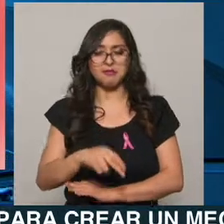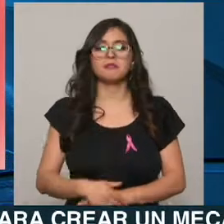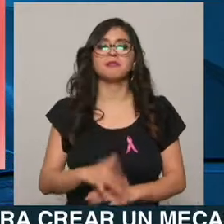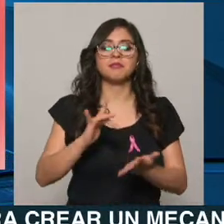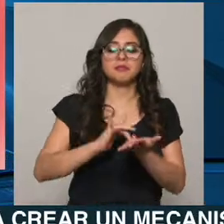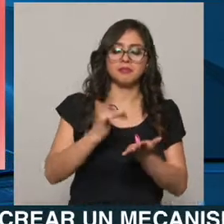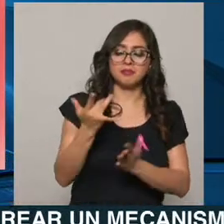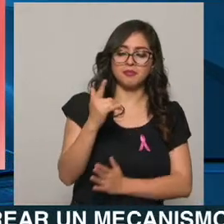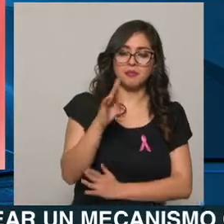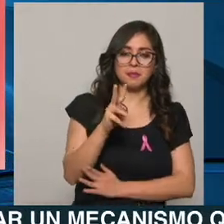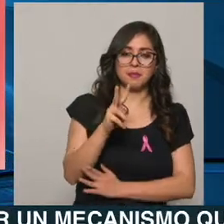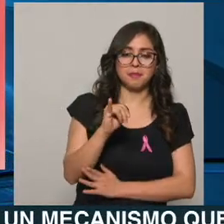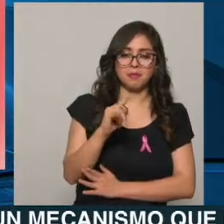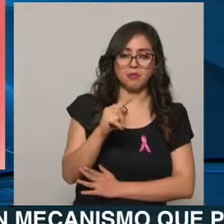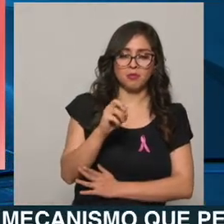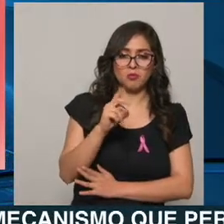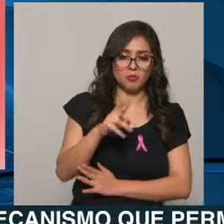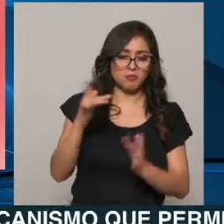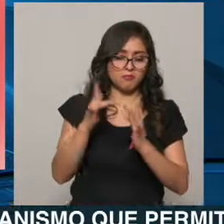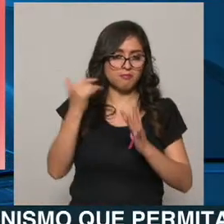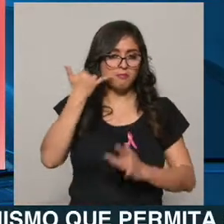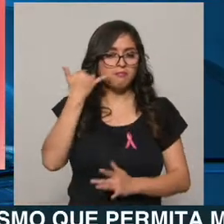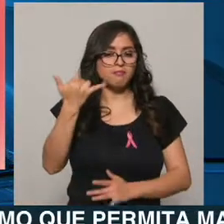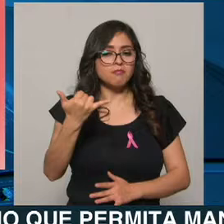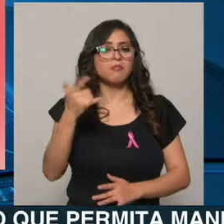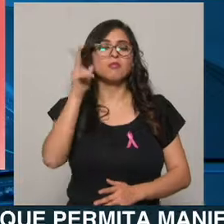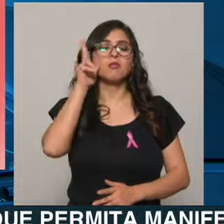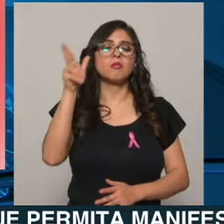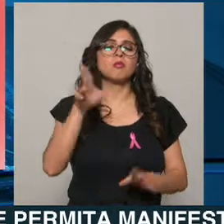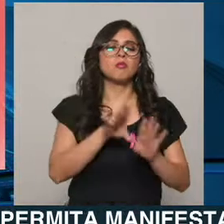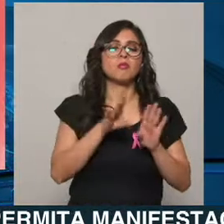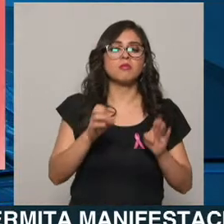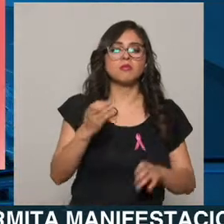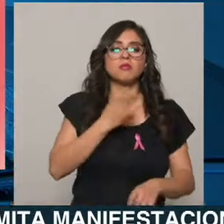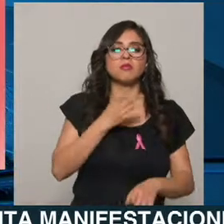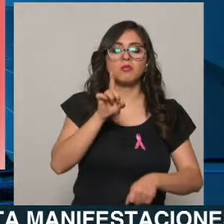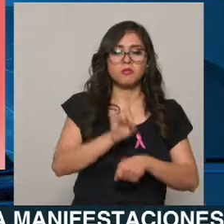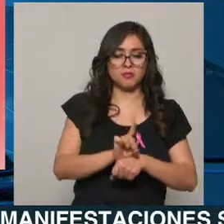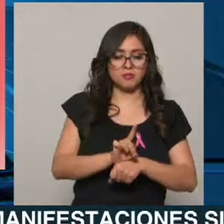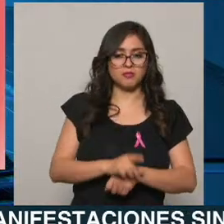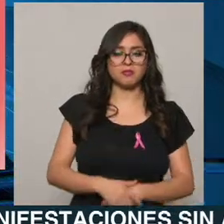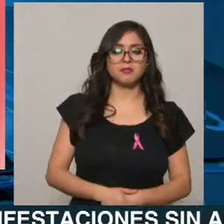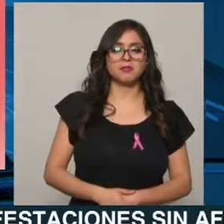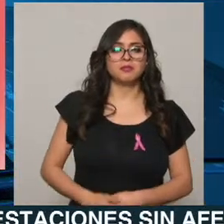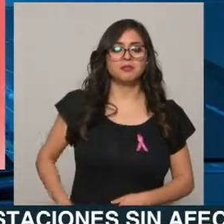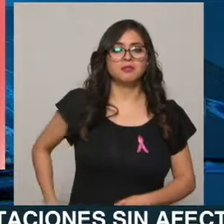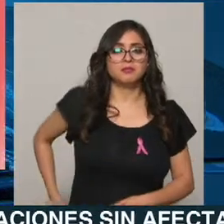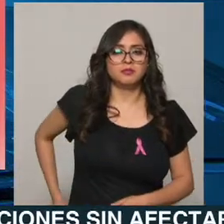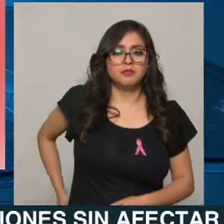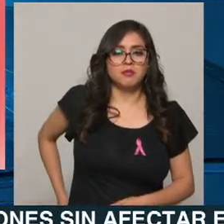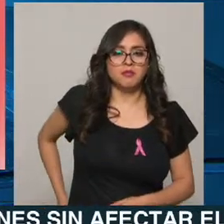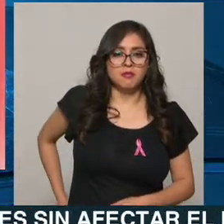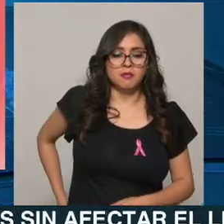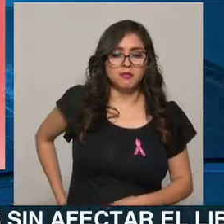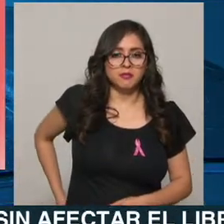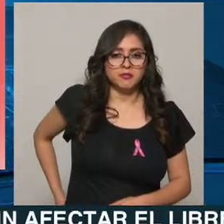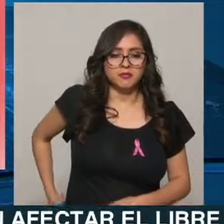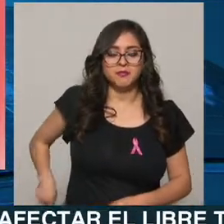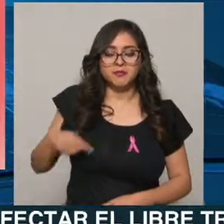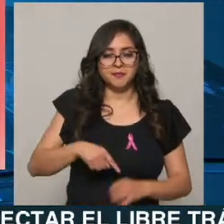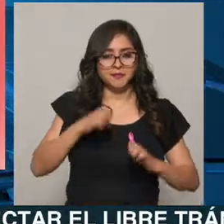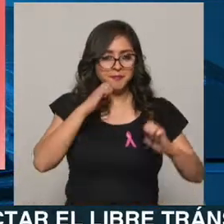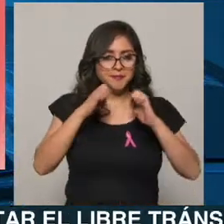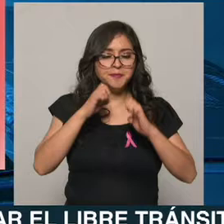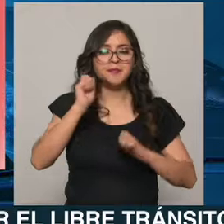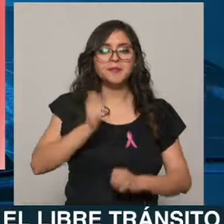llamada. Muchas gracias, Ale. ¿Cómo estás? Buenos días. Muchas gracias. Gusto en saludarte, Víctor. Comenzamos esta entrevista con un dato duro. En México,